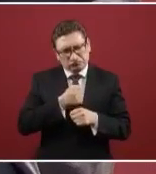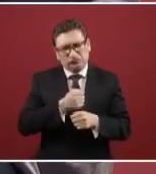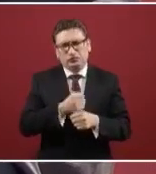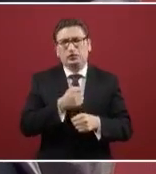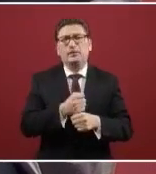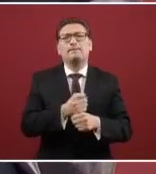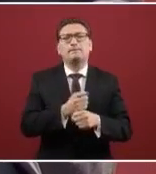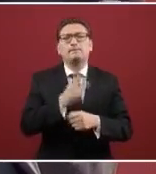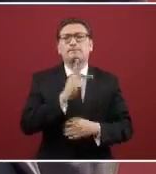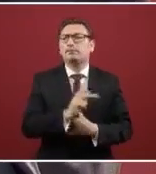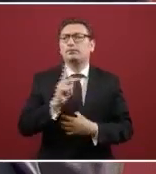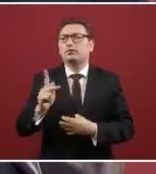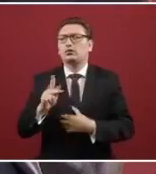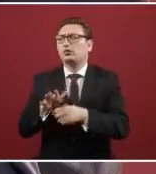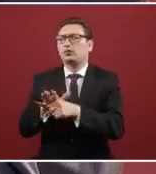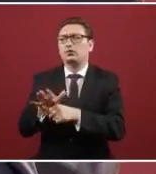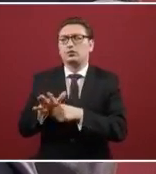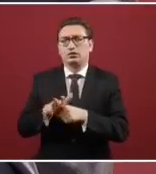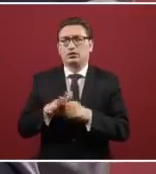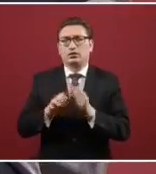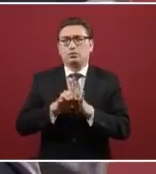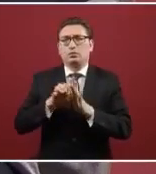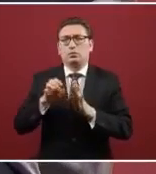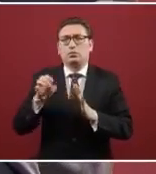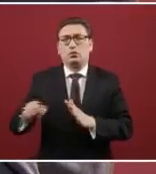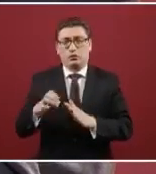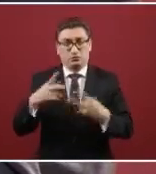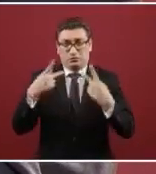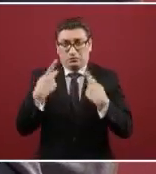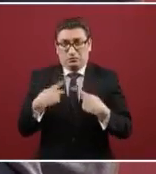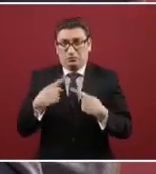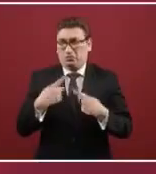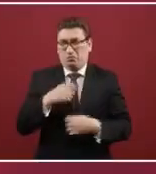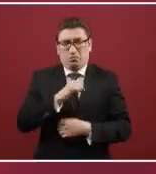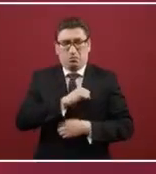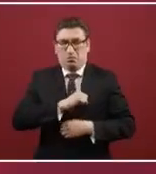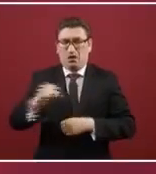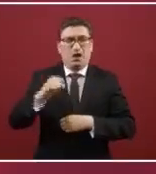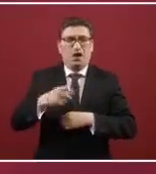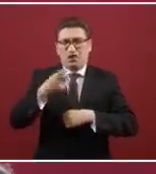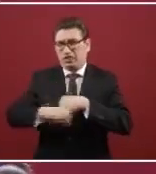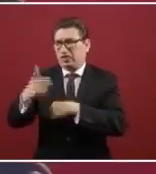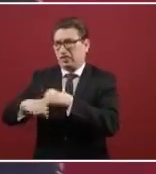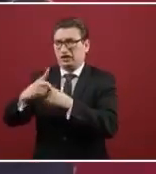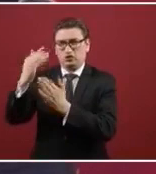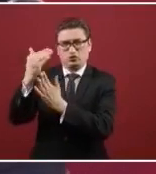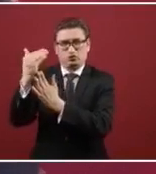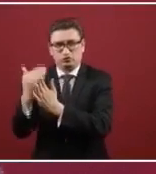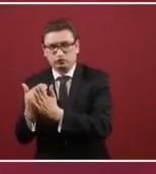como el de reducir la incidencia delictiva. Si me preguntan, a